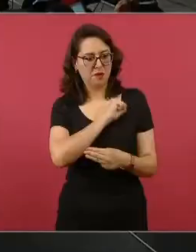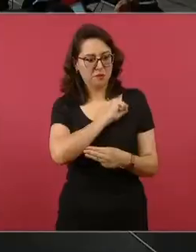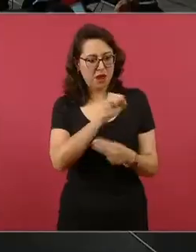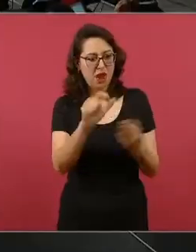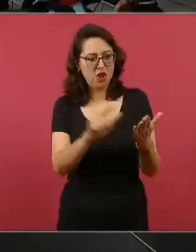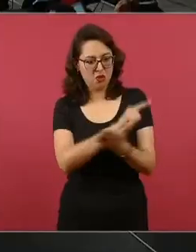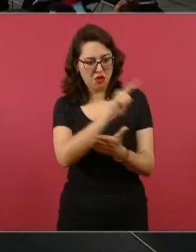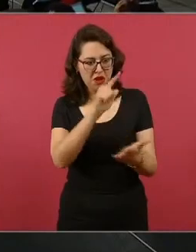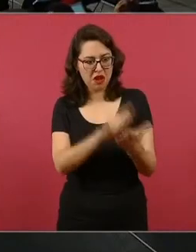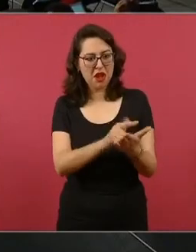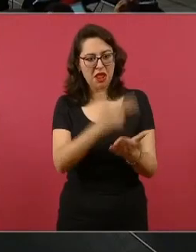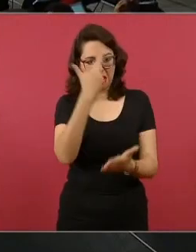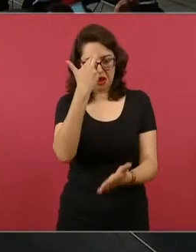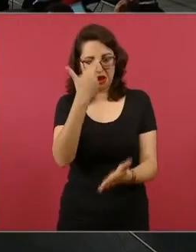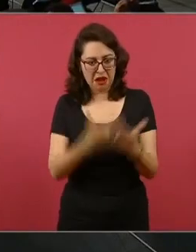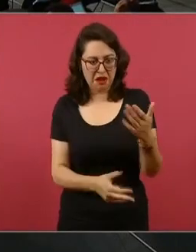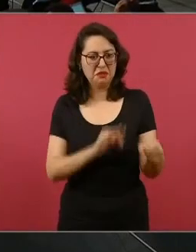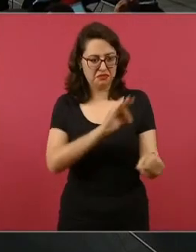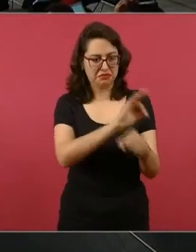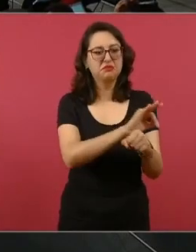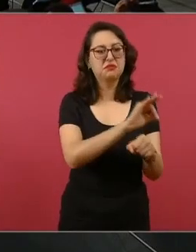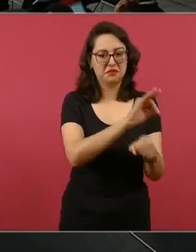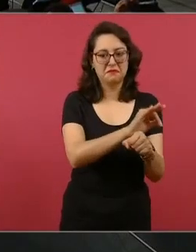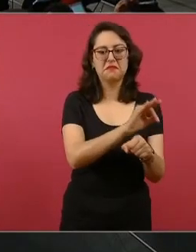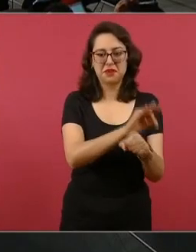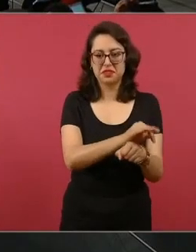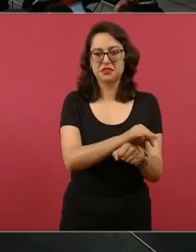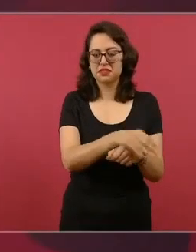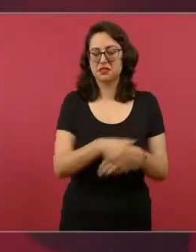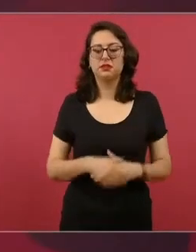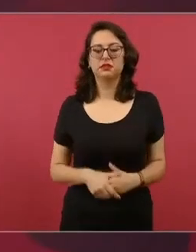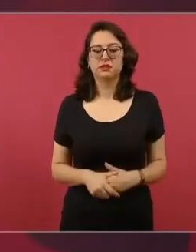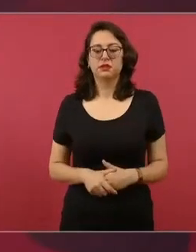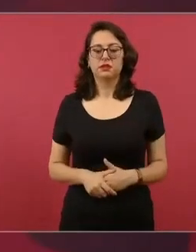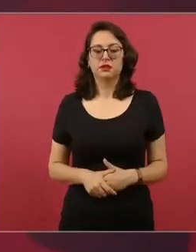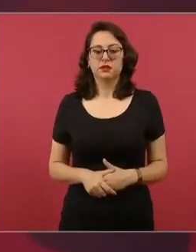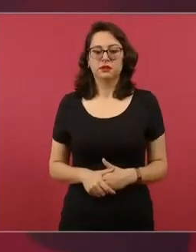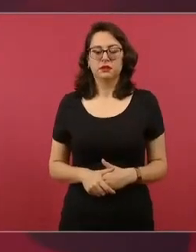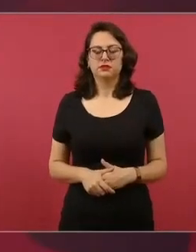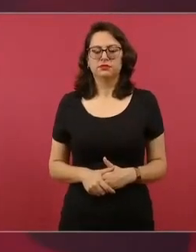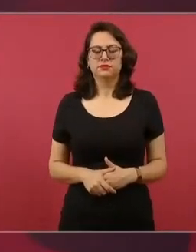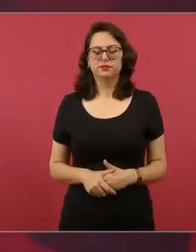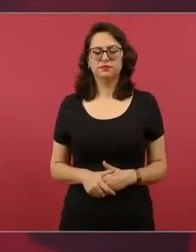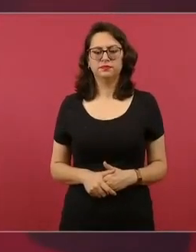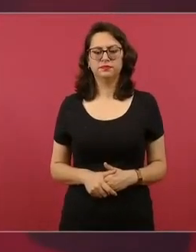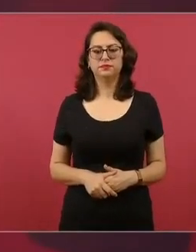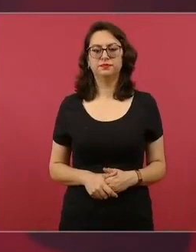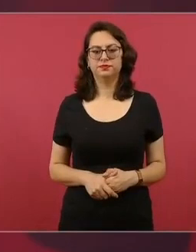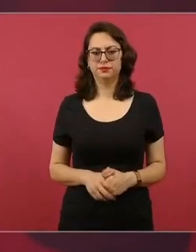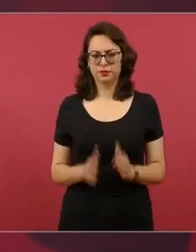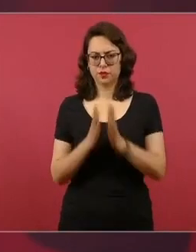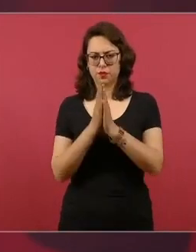como primer denuncia, presidente. Bueno, en ese caso nos entregas